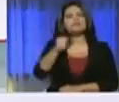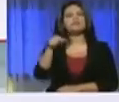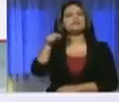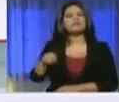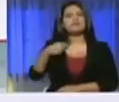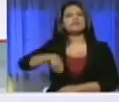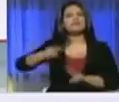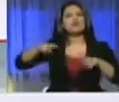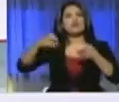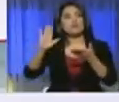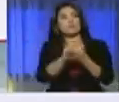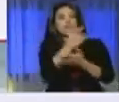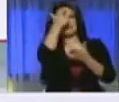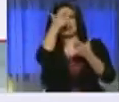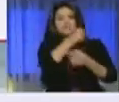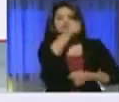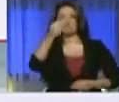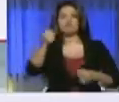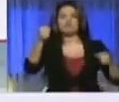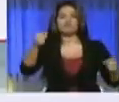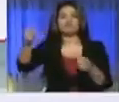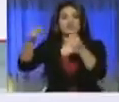Estanga.